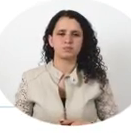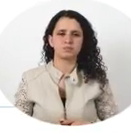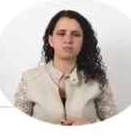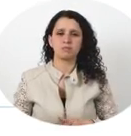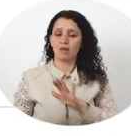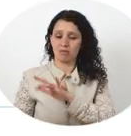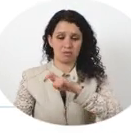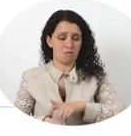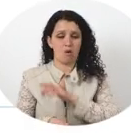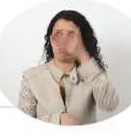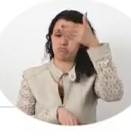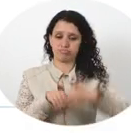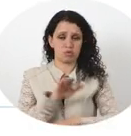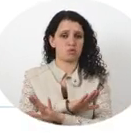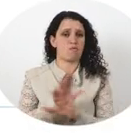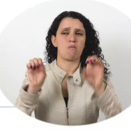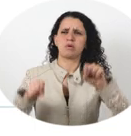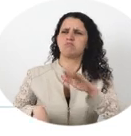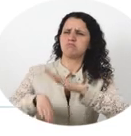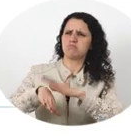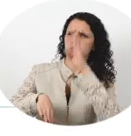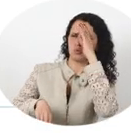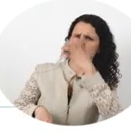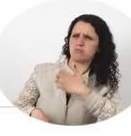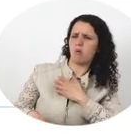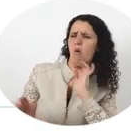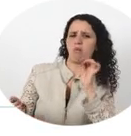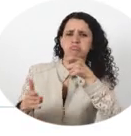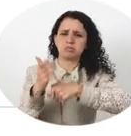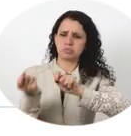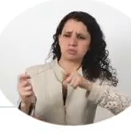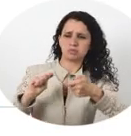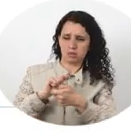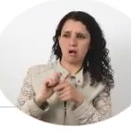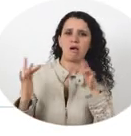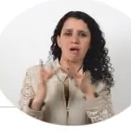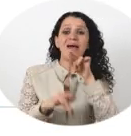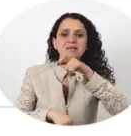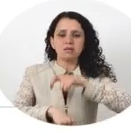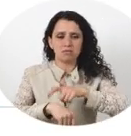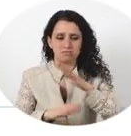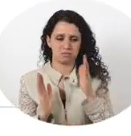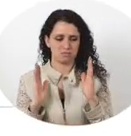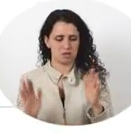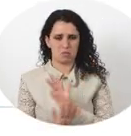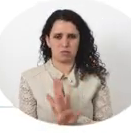Este será el único momento para efectuar reclamos y hacer las modificaciones pertinentes.